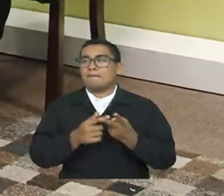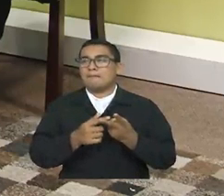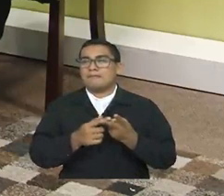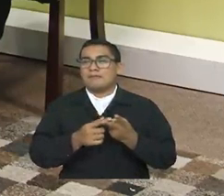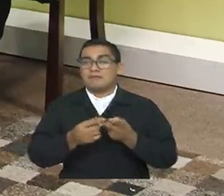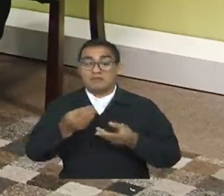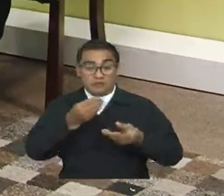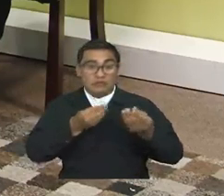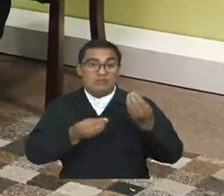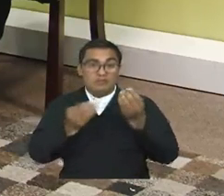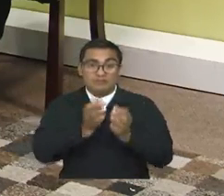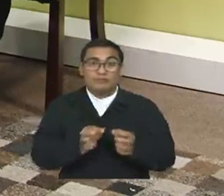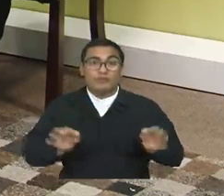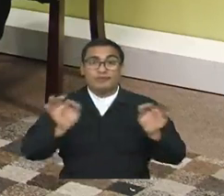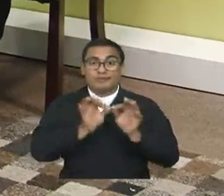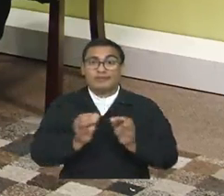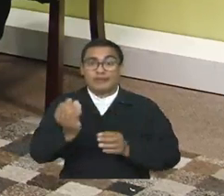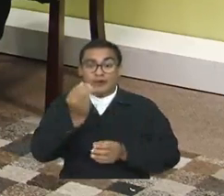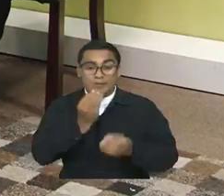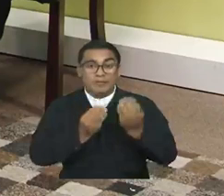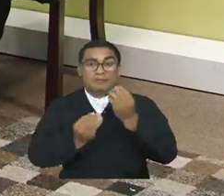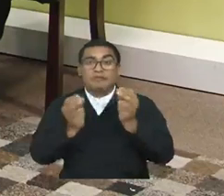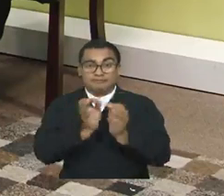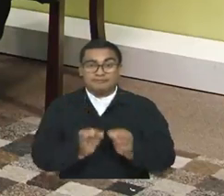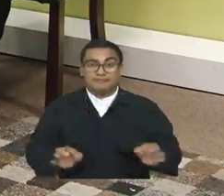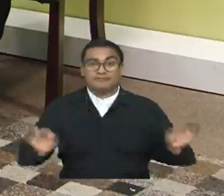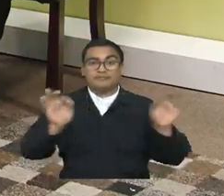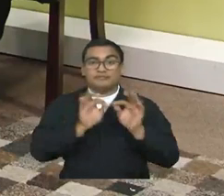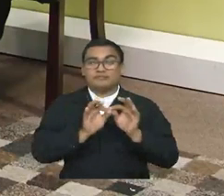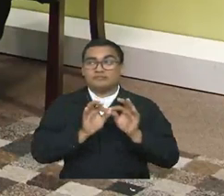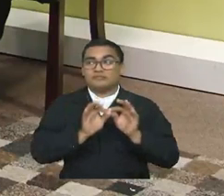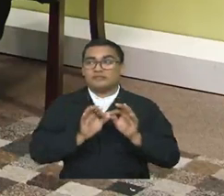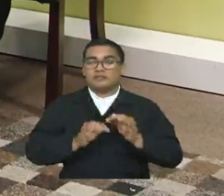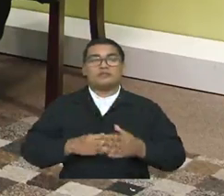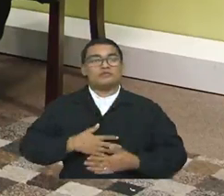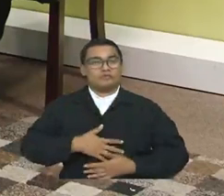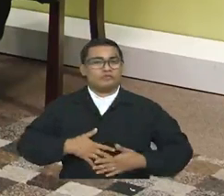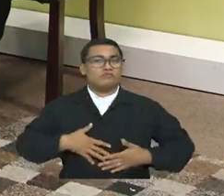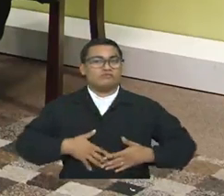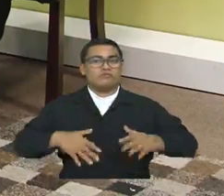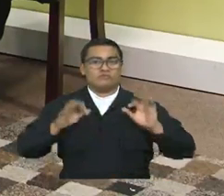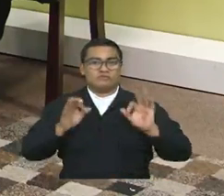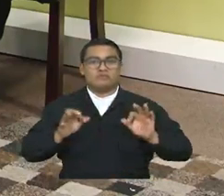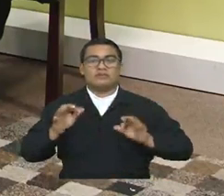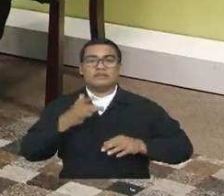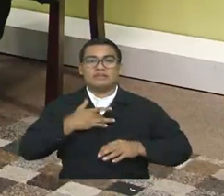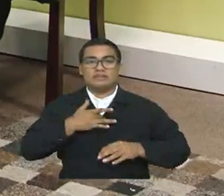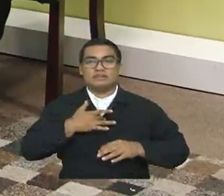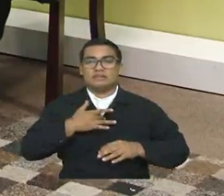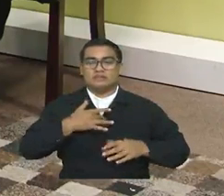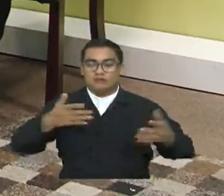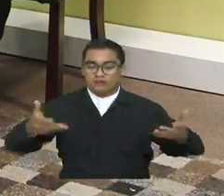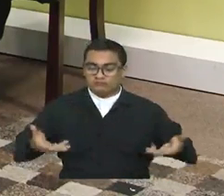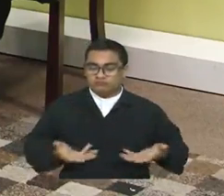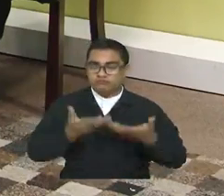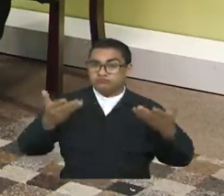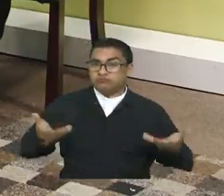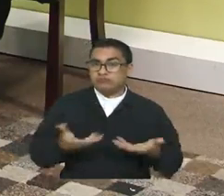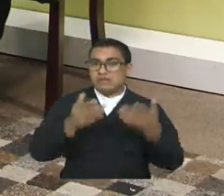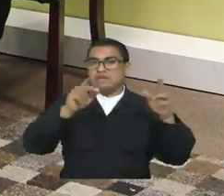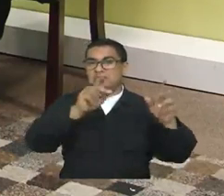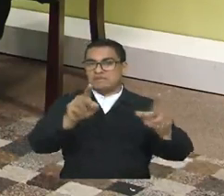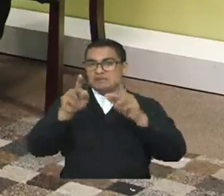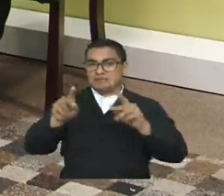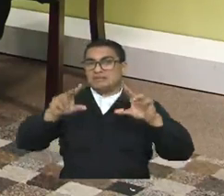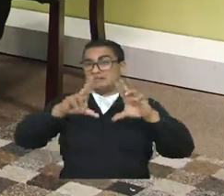comer porque necesito comer. Además de que me sirve para que no se me dañe mi estómago, voy a incorporar las ensaladas, que a los nicas no nos